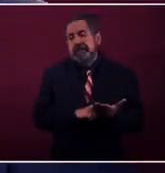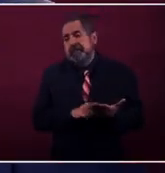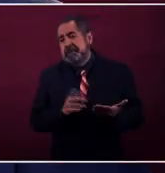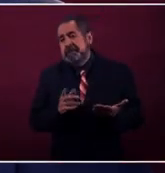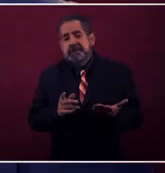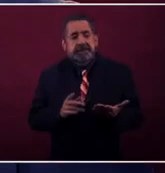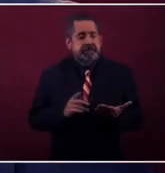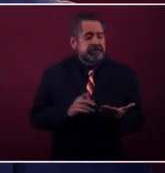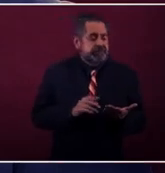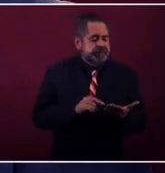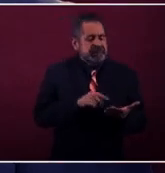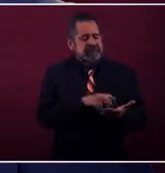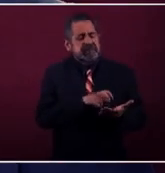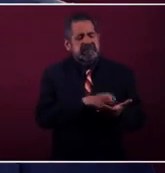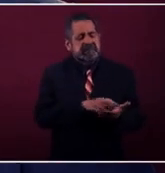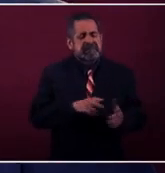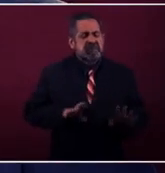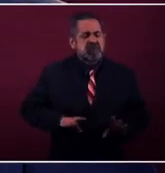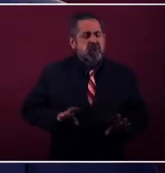ajustaba